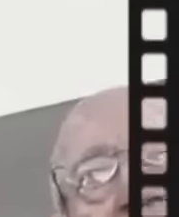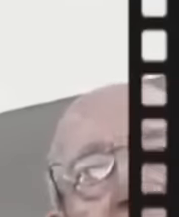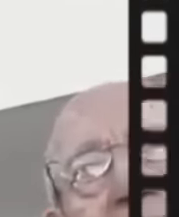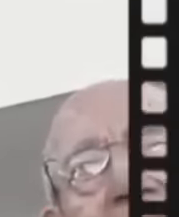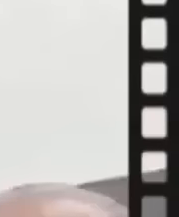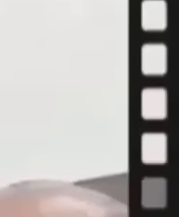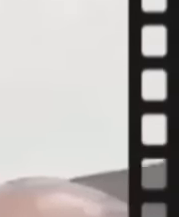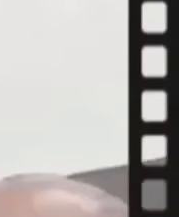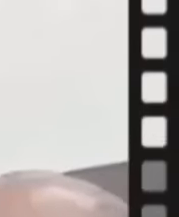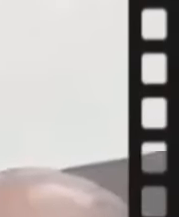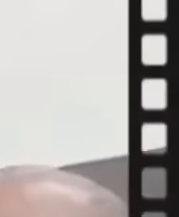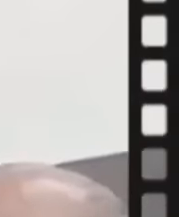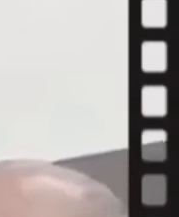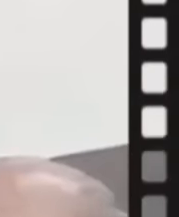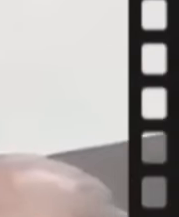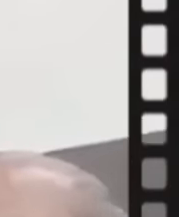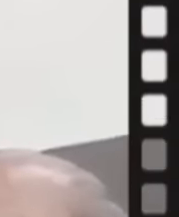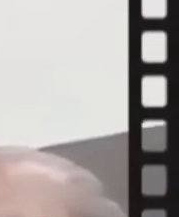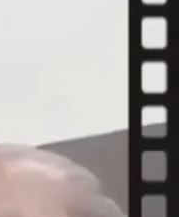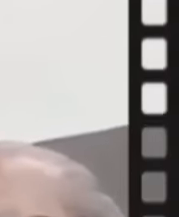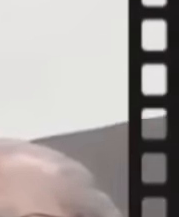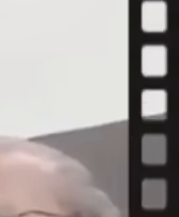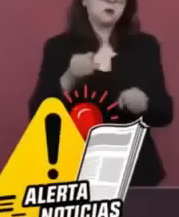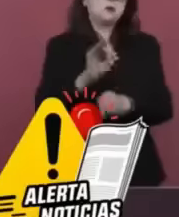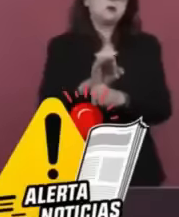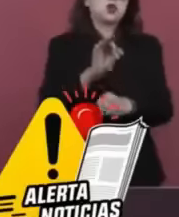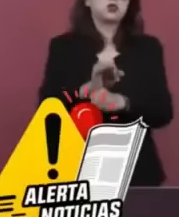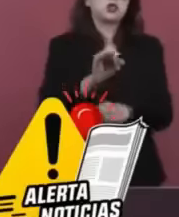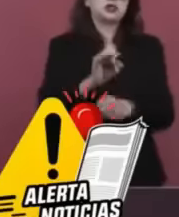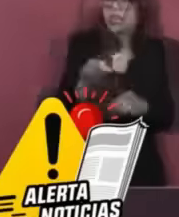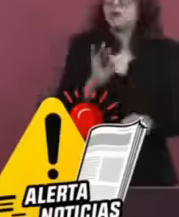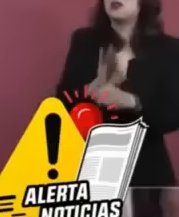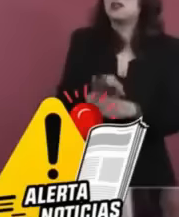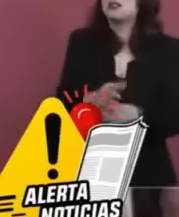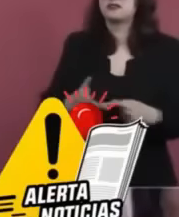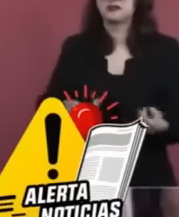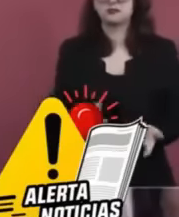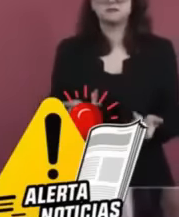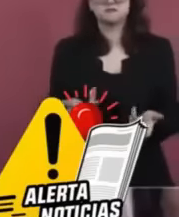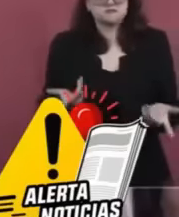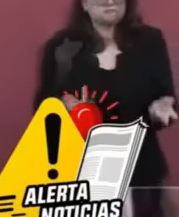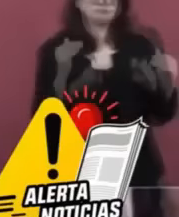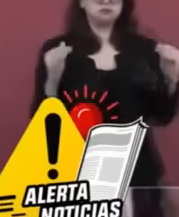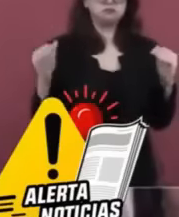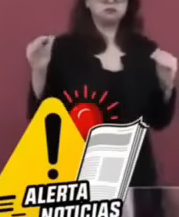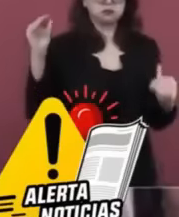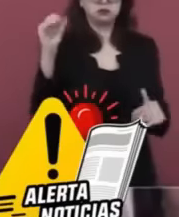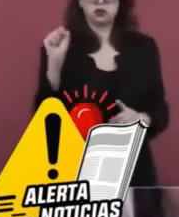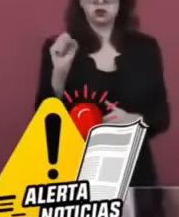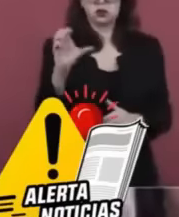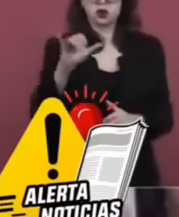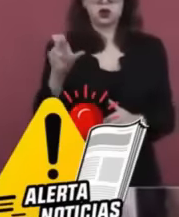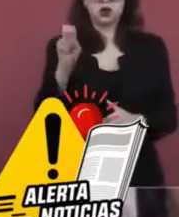personajes políticos han ido a visitarlo. Entonces, el presidente López Obrador no iba a dejar las cosas así